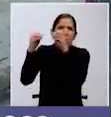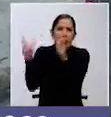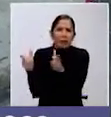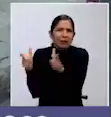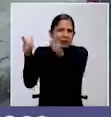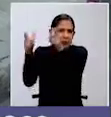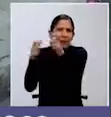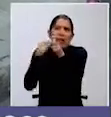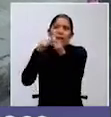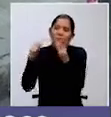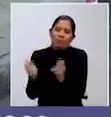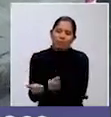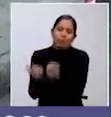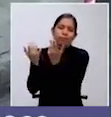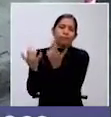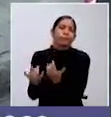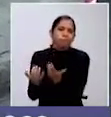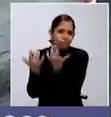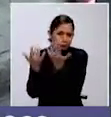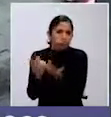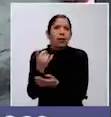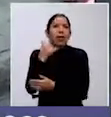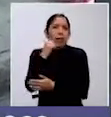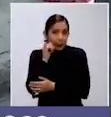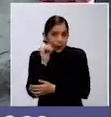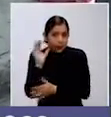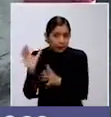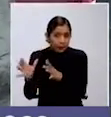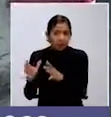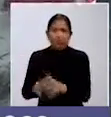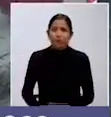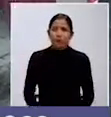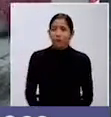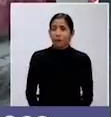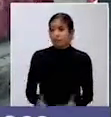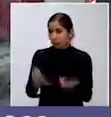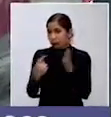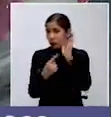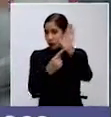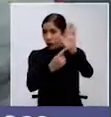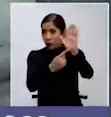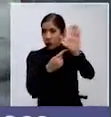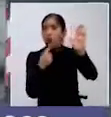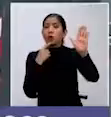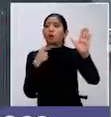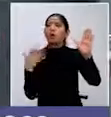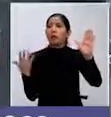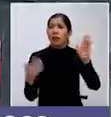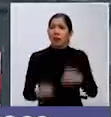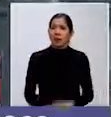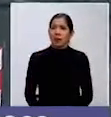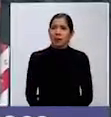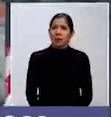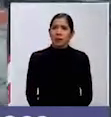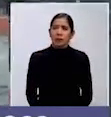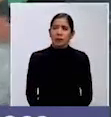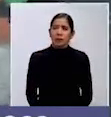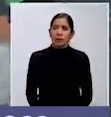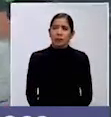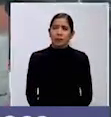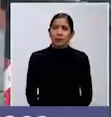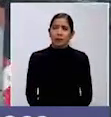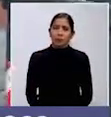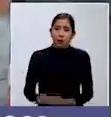que se habría visto afectado debido a un incendio el día de ayer, y es que queremos mostrarle tal cual está. Los restos justamente de